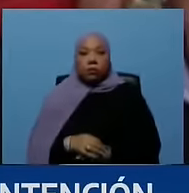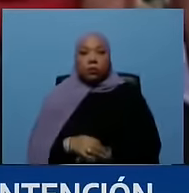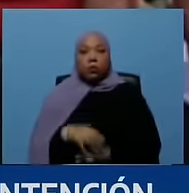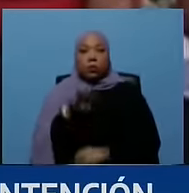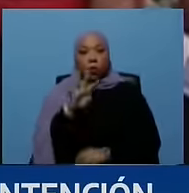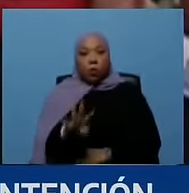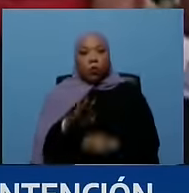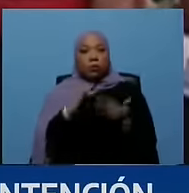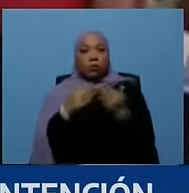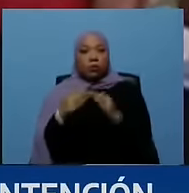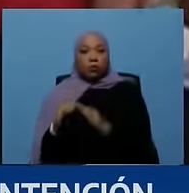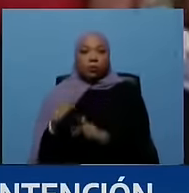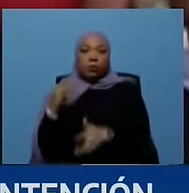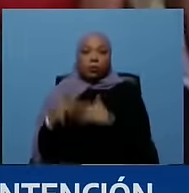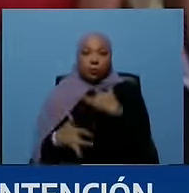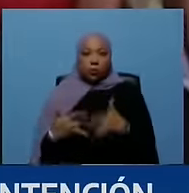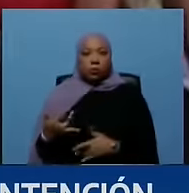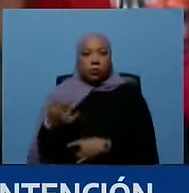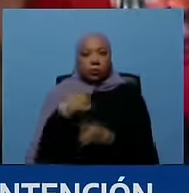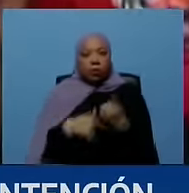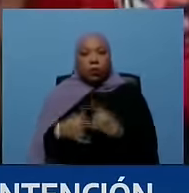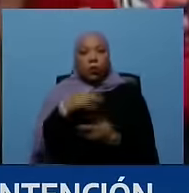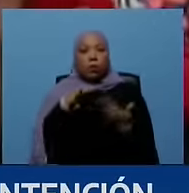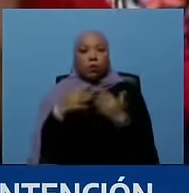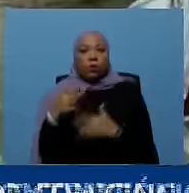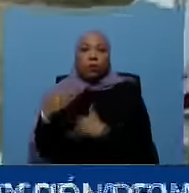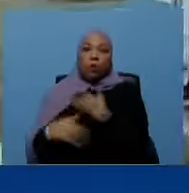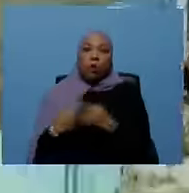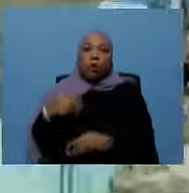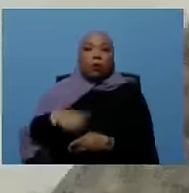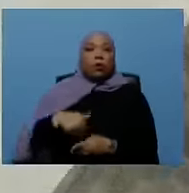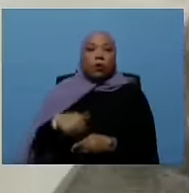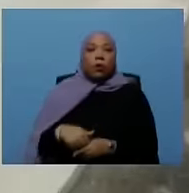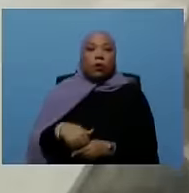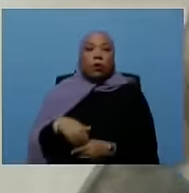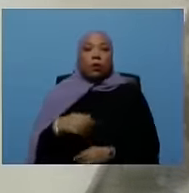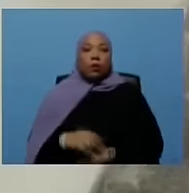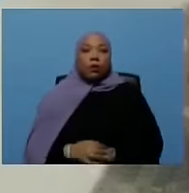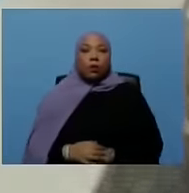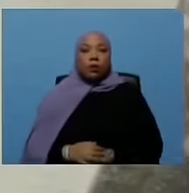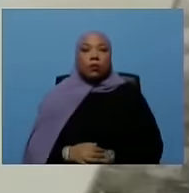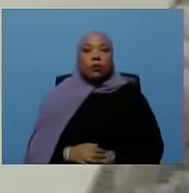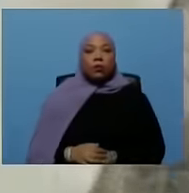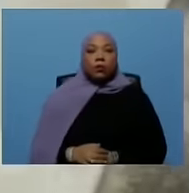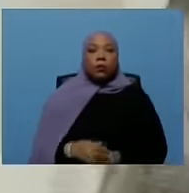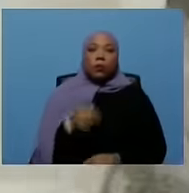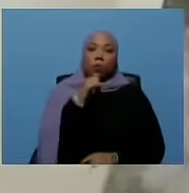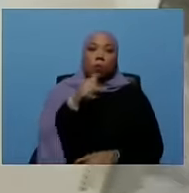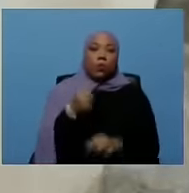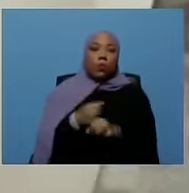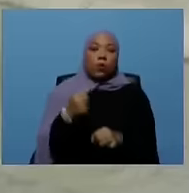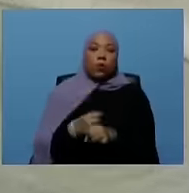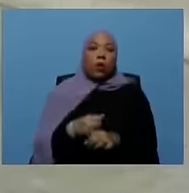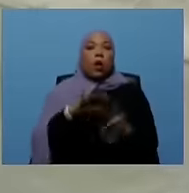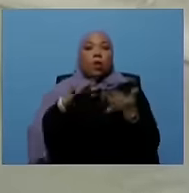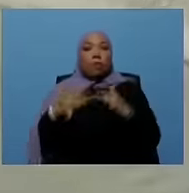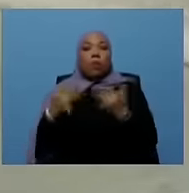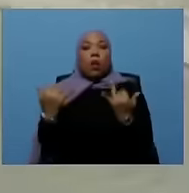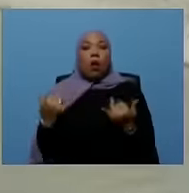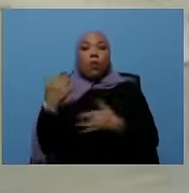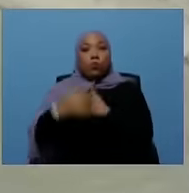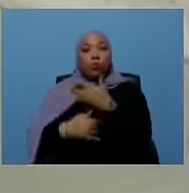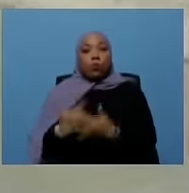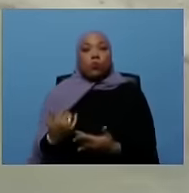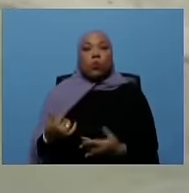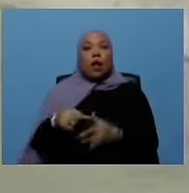Cuatro comunas. La comuna. ¿Cuántos circuitos pueblo? Comunales van a votar cuatro aquí? Cuatro circuitos comunales. Un circuito comunal por comuna. Ajá. Ahorita